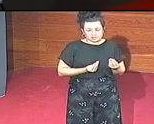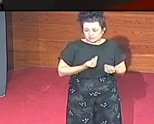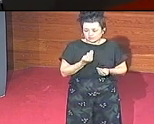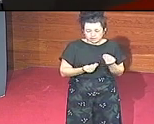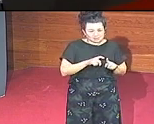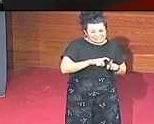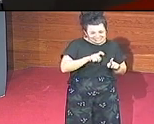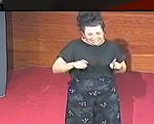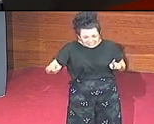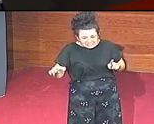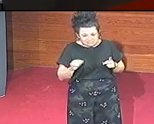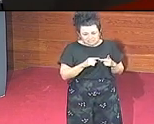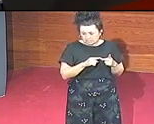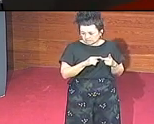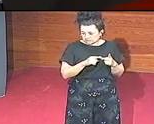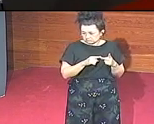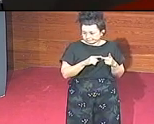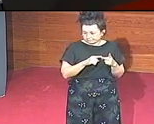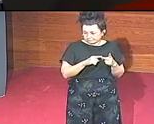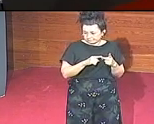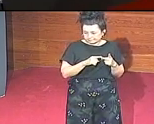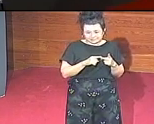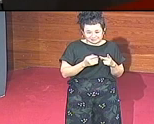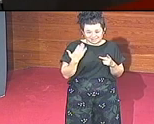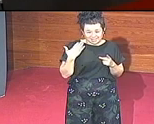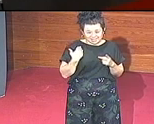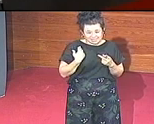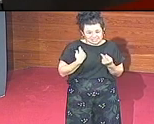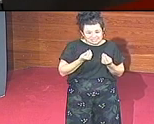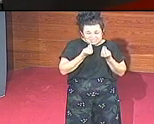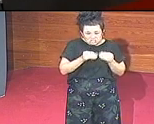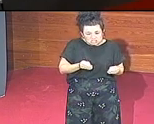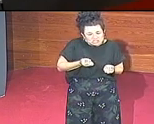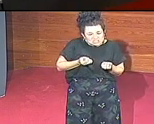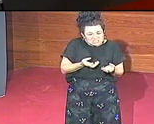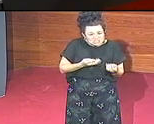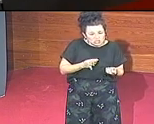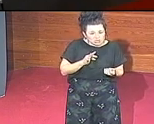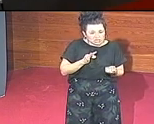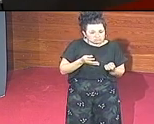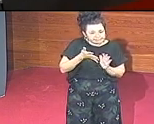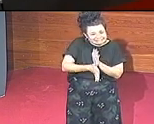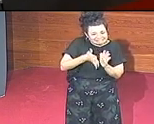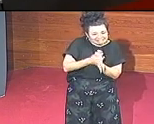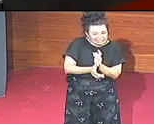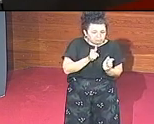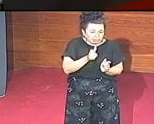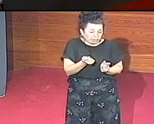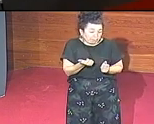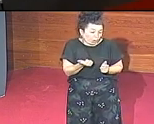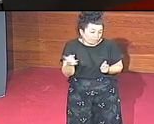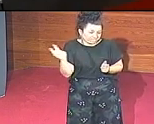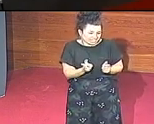estadísticas y vamos poniendo en esos storytelling que os hablaba antes de esas palabras un poco así y ahí vamos contando todo